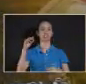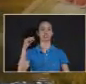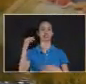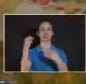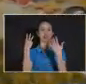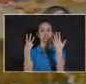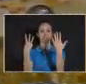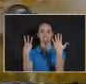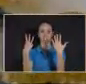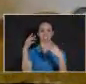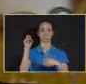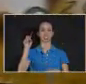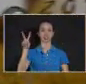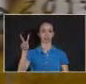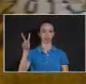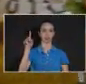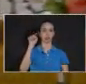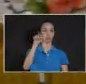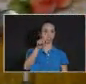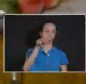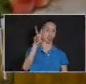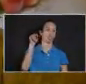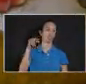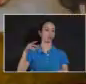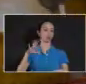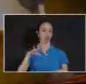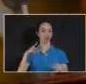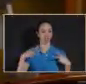1982. Usted no había nacido de nuevo.